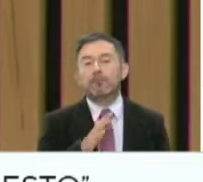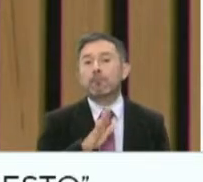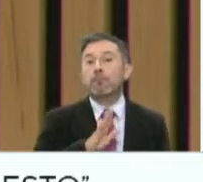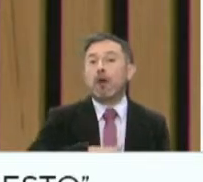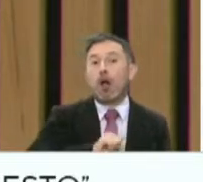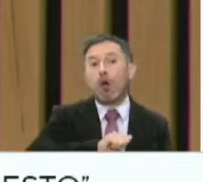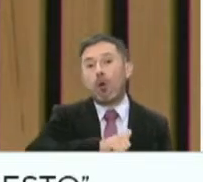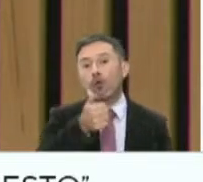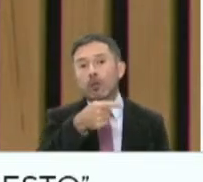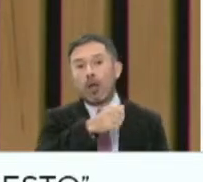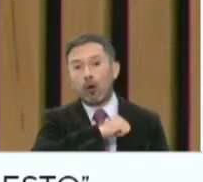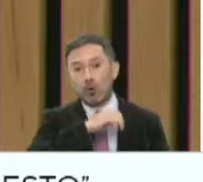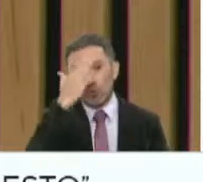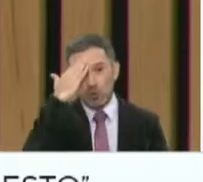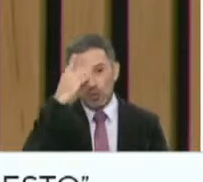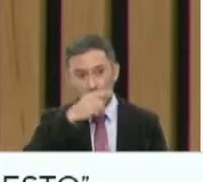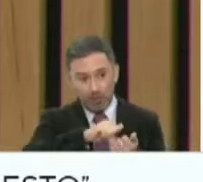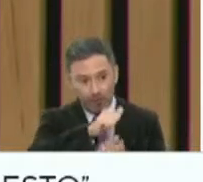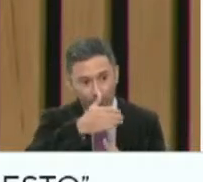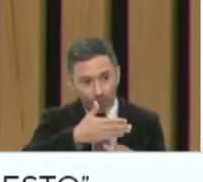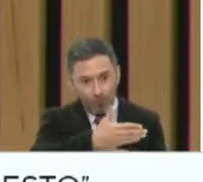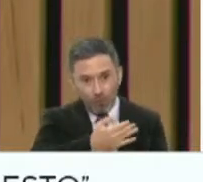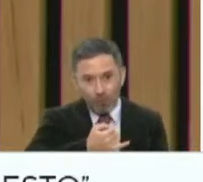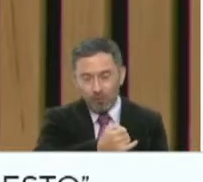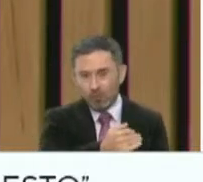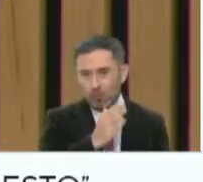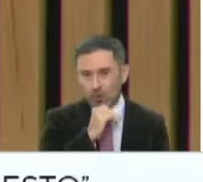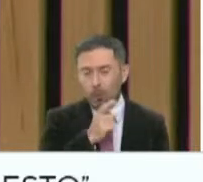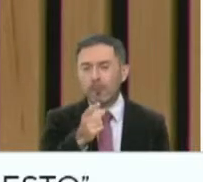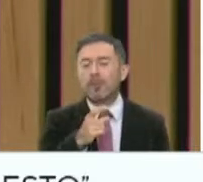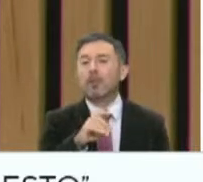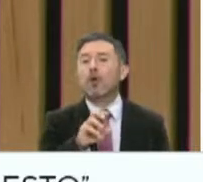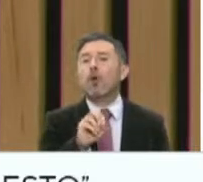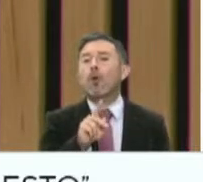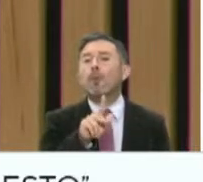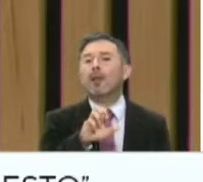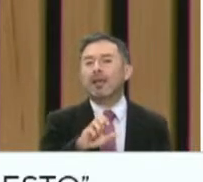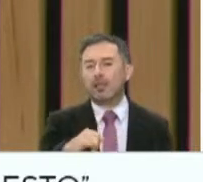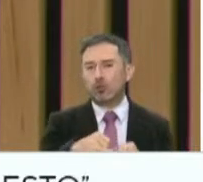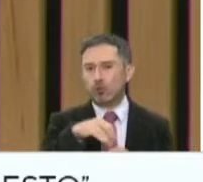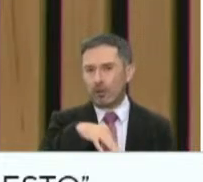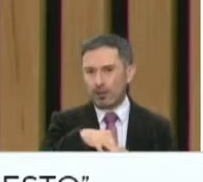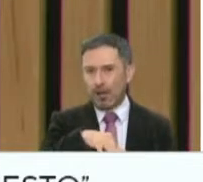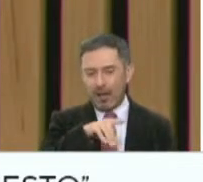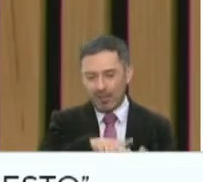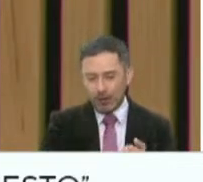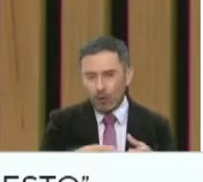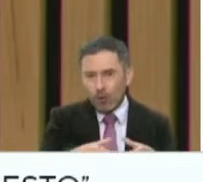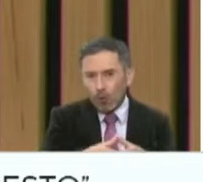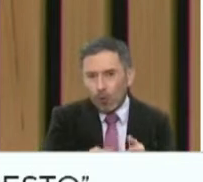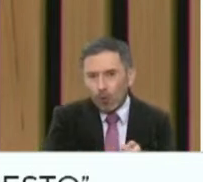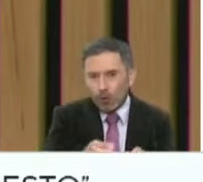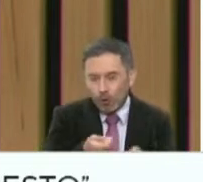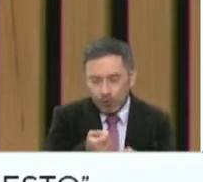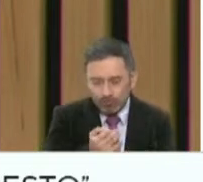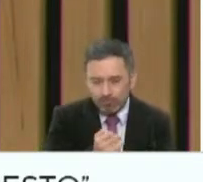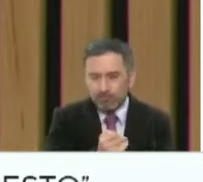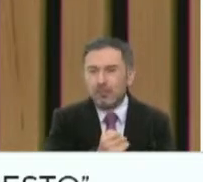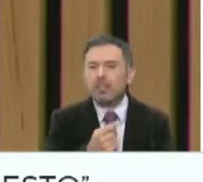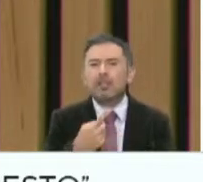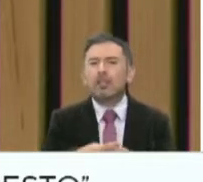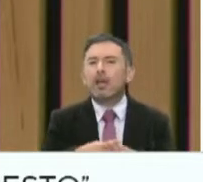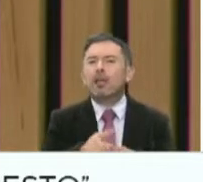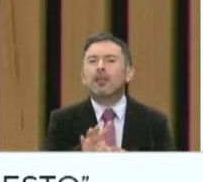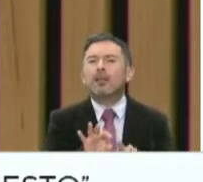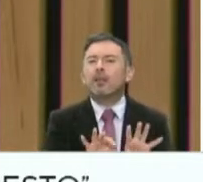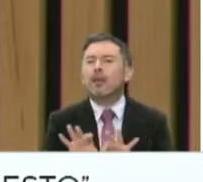muy importante esperar a que la Corte resuelva en definitiva este diferendo, ¿no? Y mientras tanto, pues bueno, lo que estamos viendo